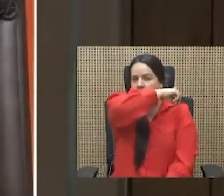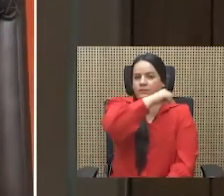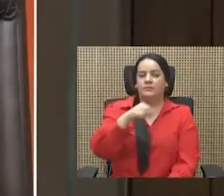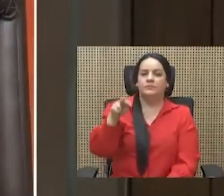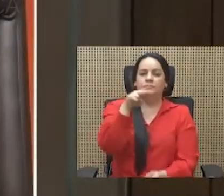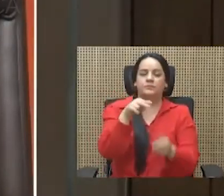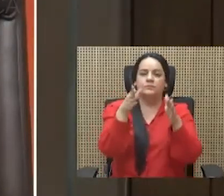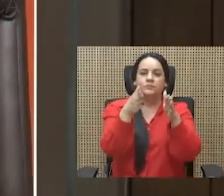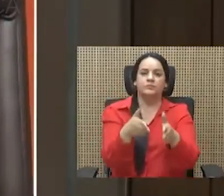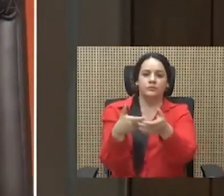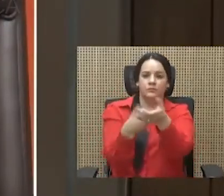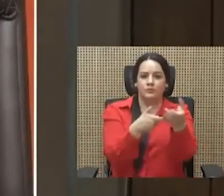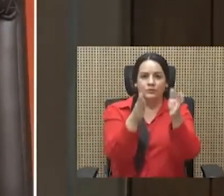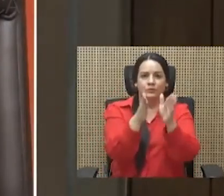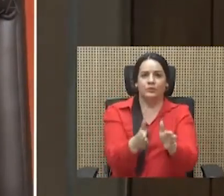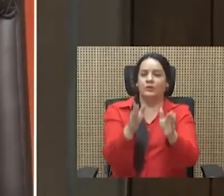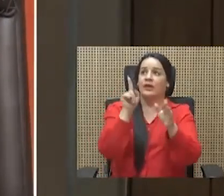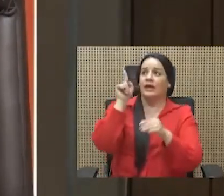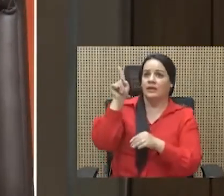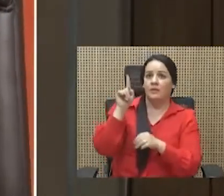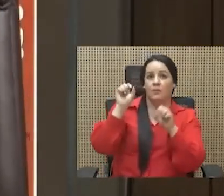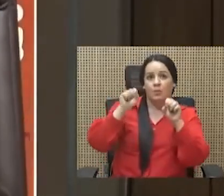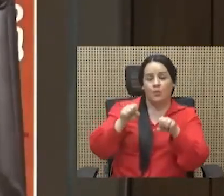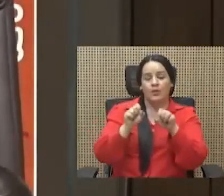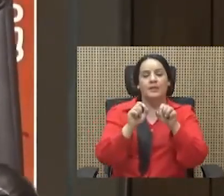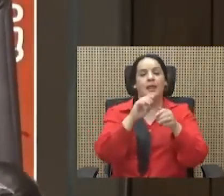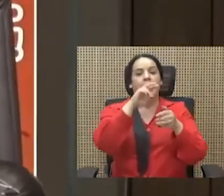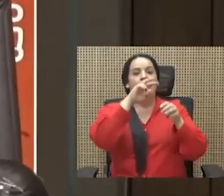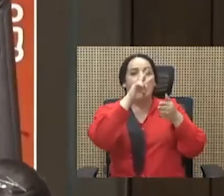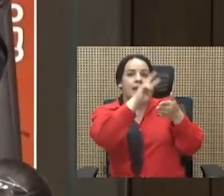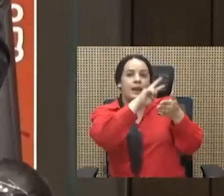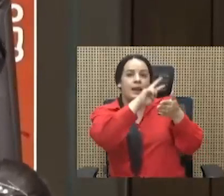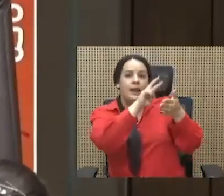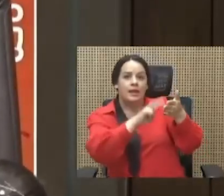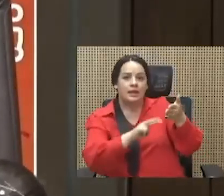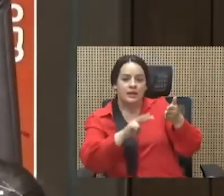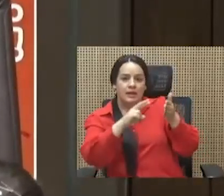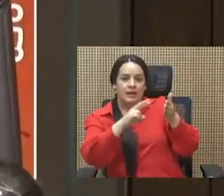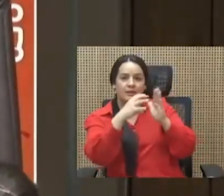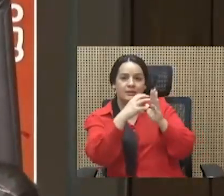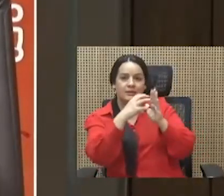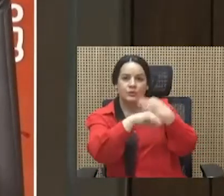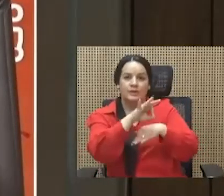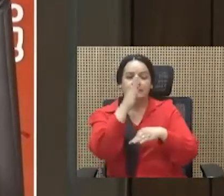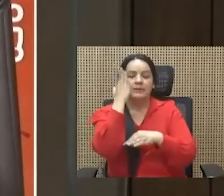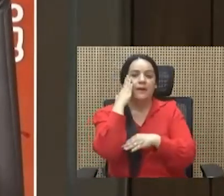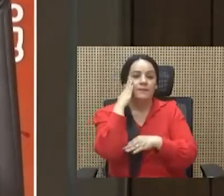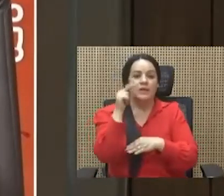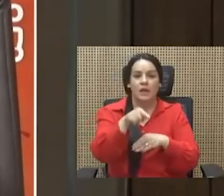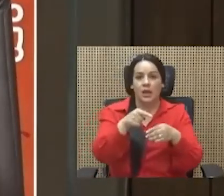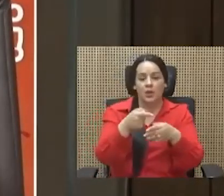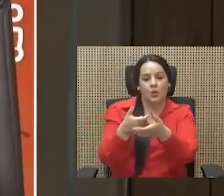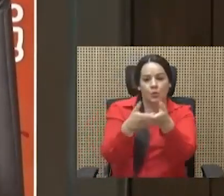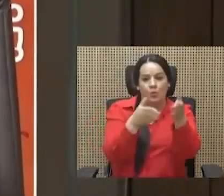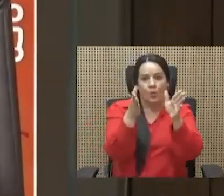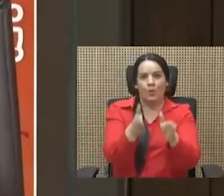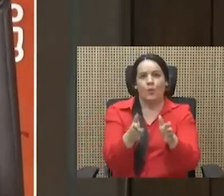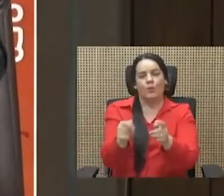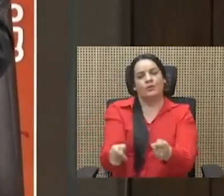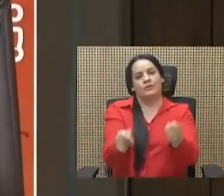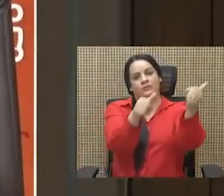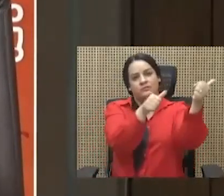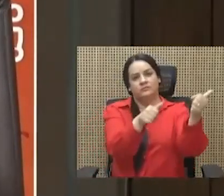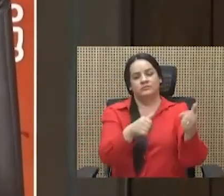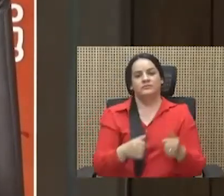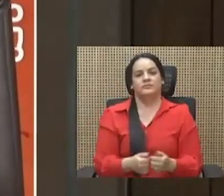ese texto sustitutivo y saber que el cuerpo de bomberos estaba excluido, porque no caía dentro de